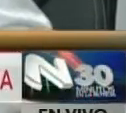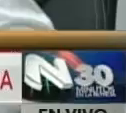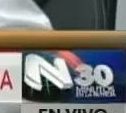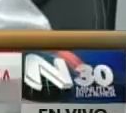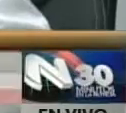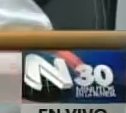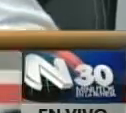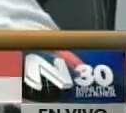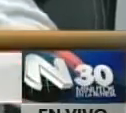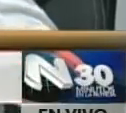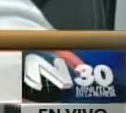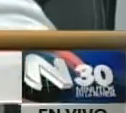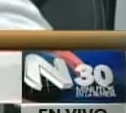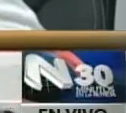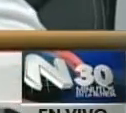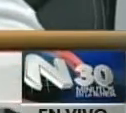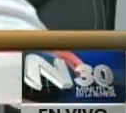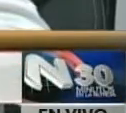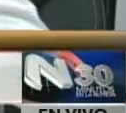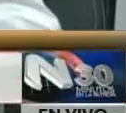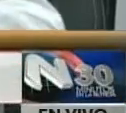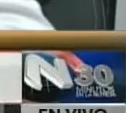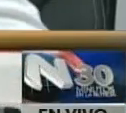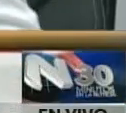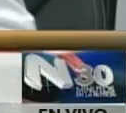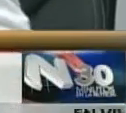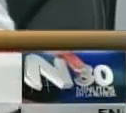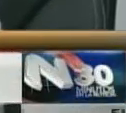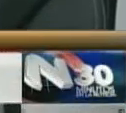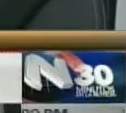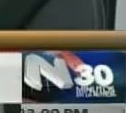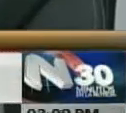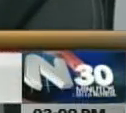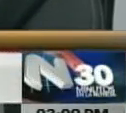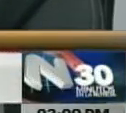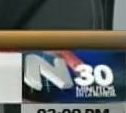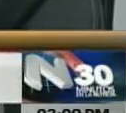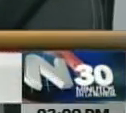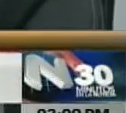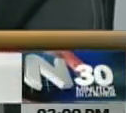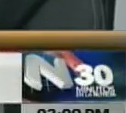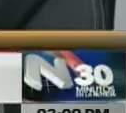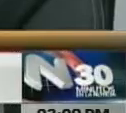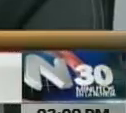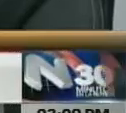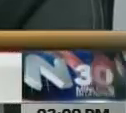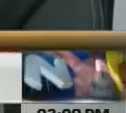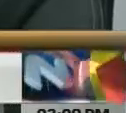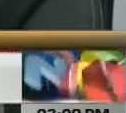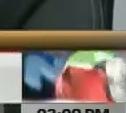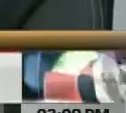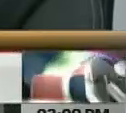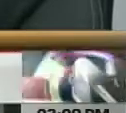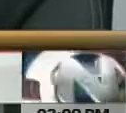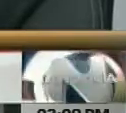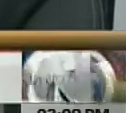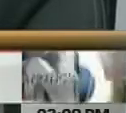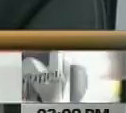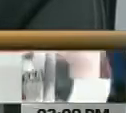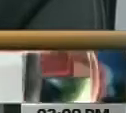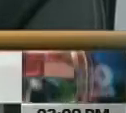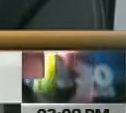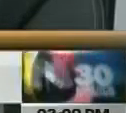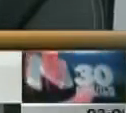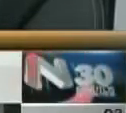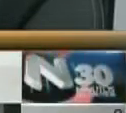Corte Constitucional, lo que ambas partes han dicho hoy es que el resultado de lo que decida la Corte